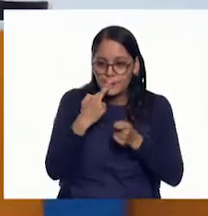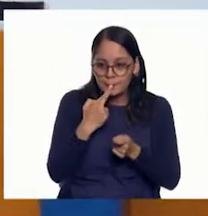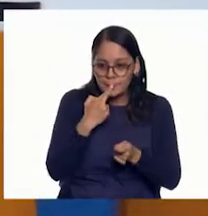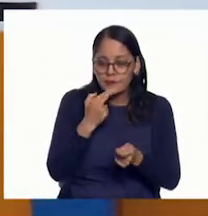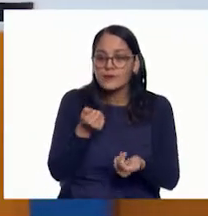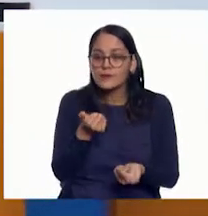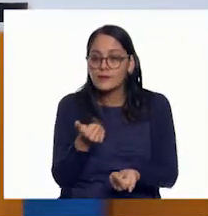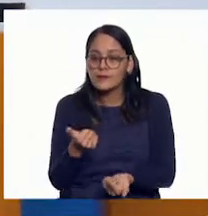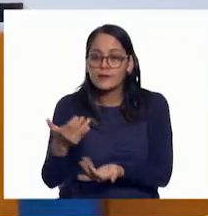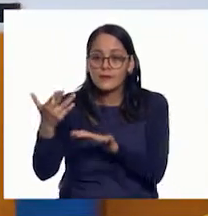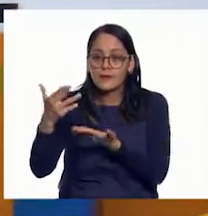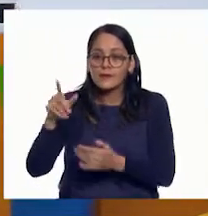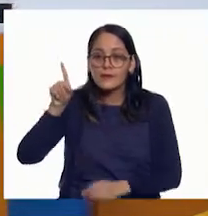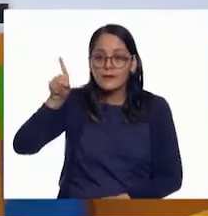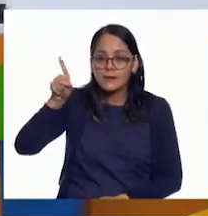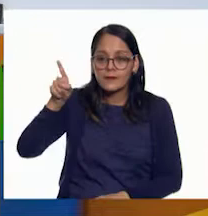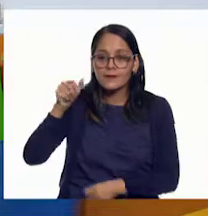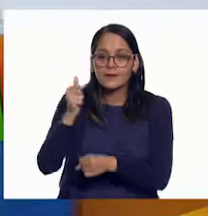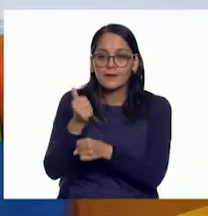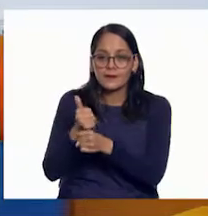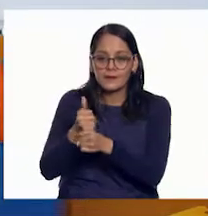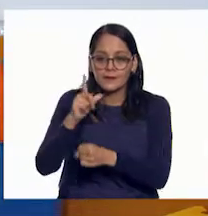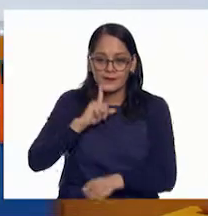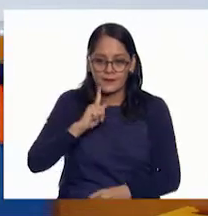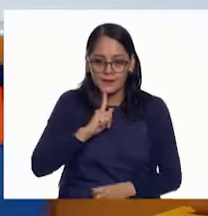para llevarlos